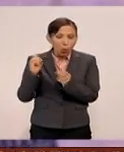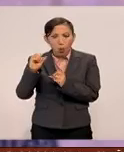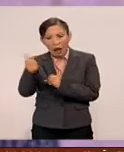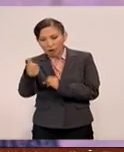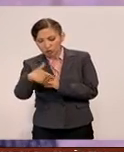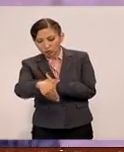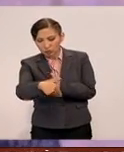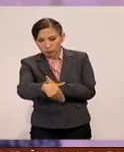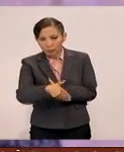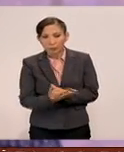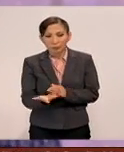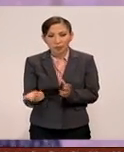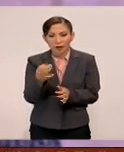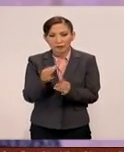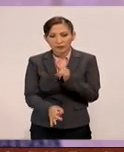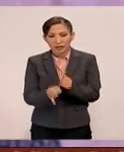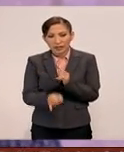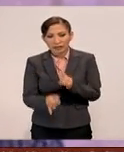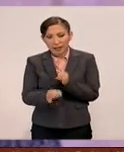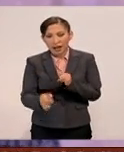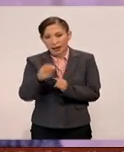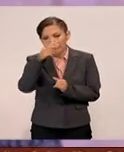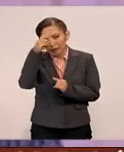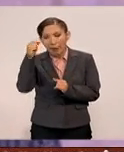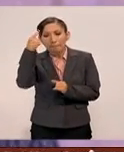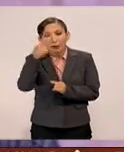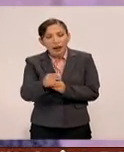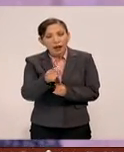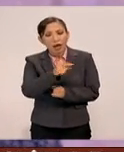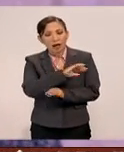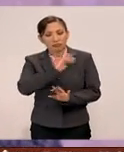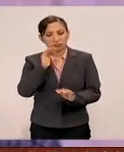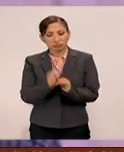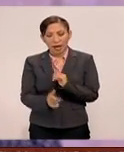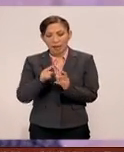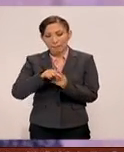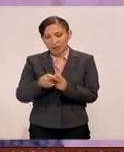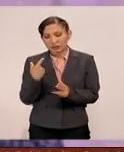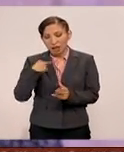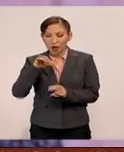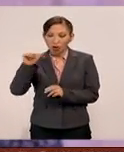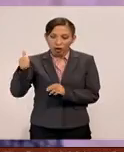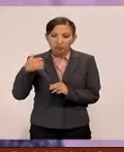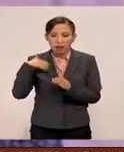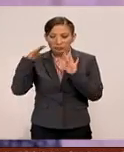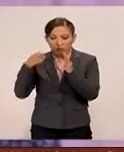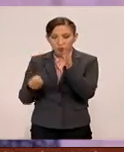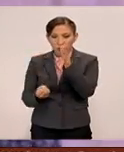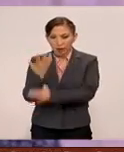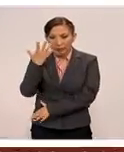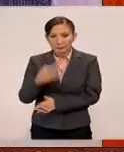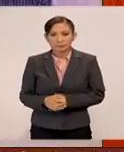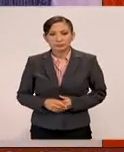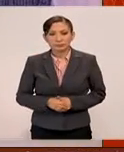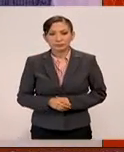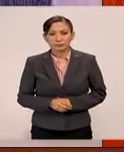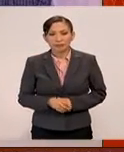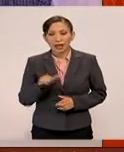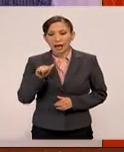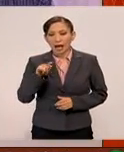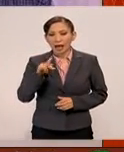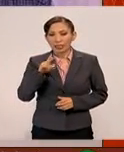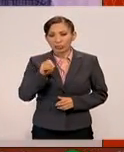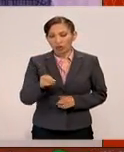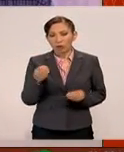como por agosto, como finales de verano, para poder empezar con las cosas nuevas. Muy bien, Aldo, pues